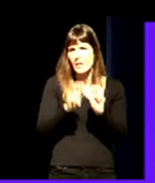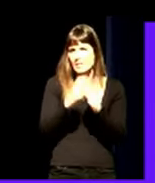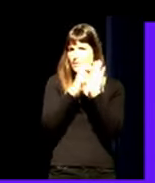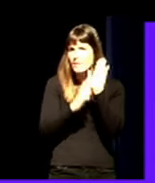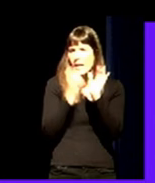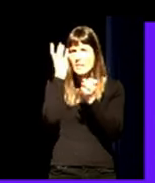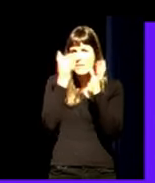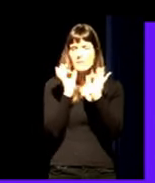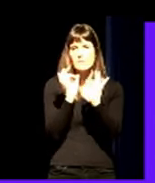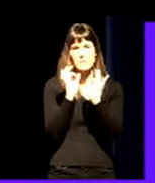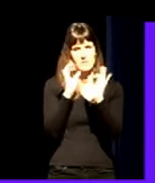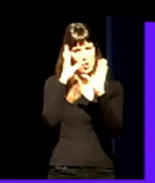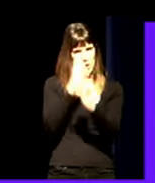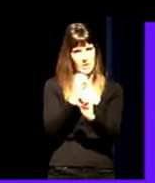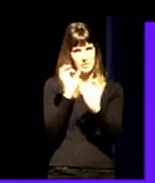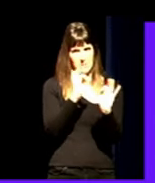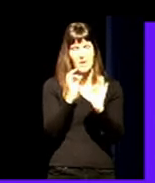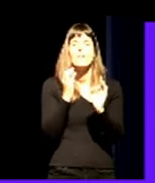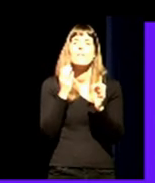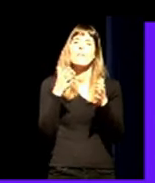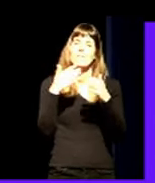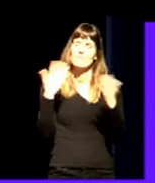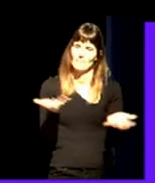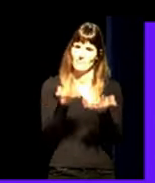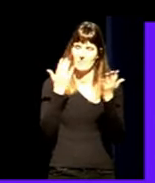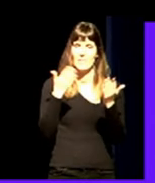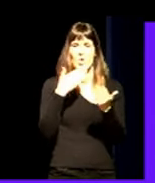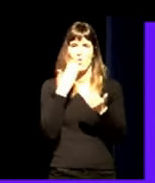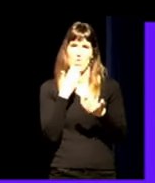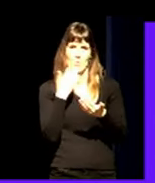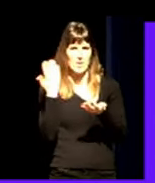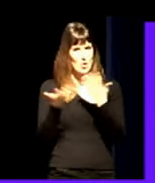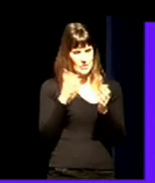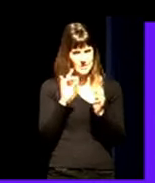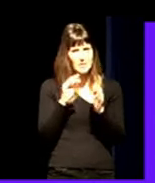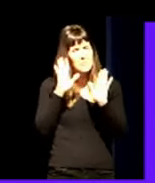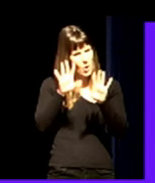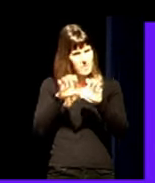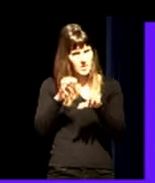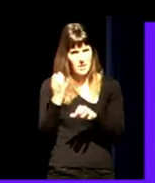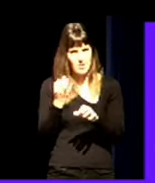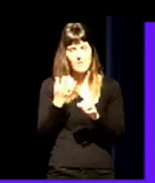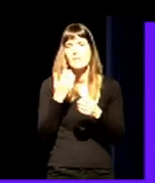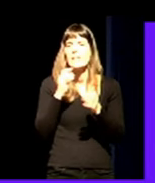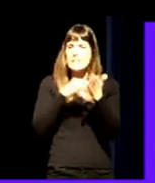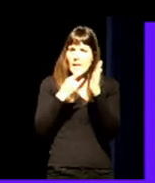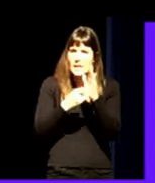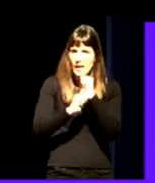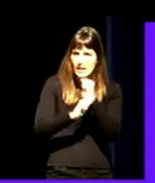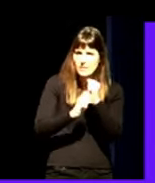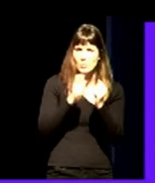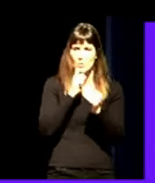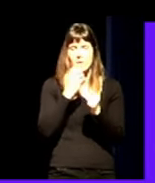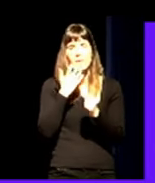actividades concretas, sí, lúdicas, pero donde los alumnos y las alumnas van a aprender cosas, van a aprender técnicas sobre